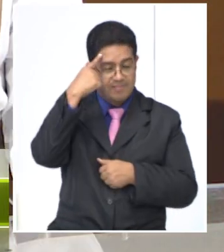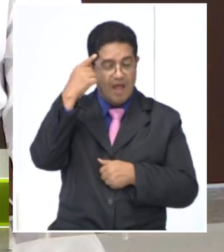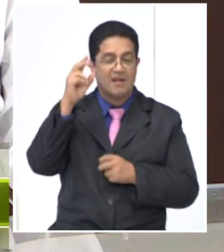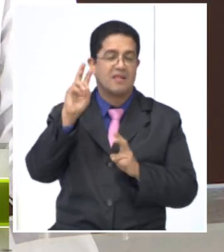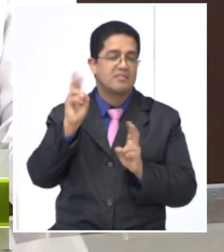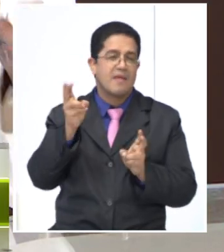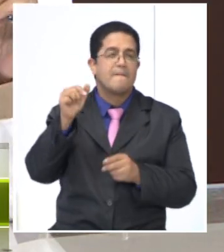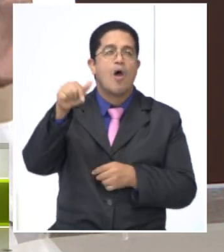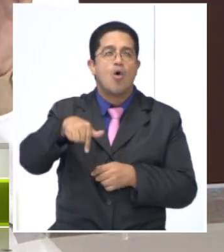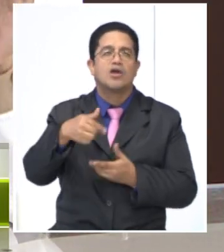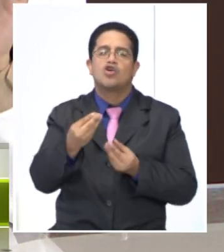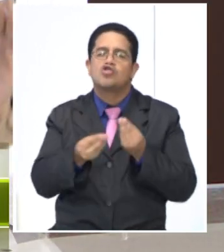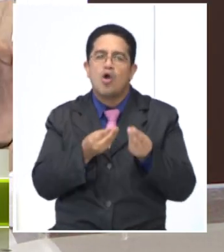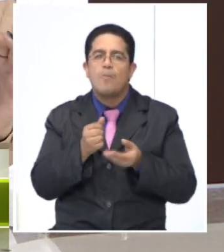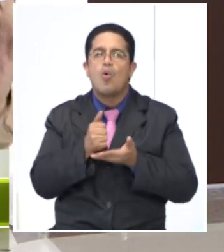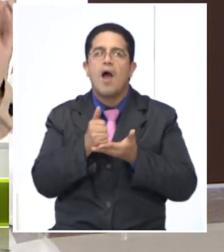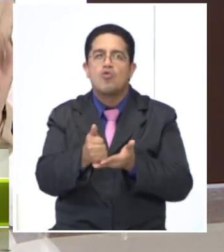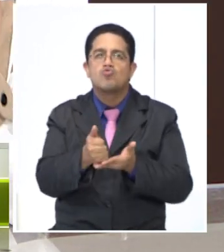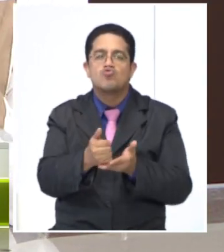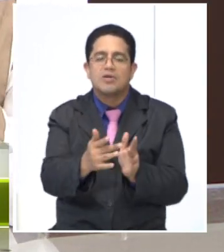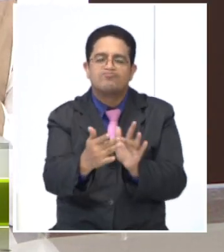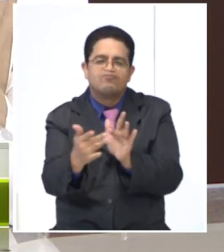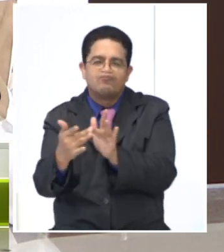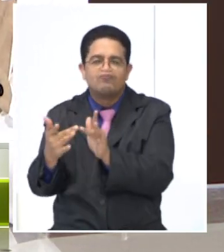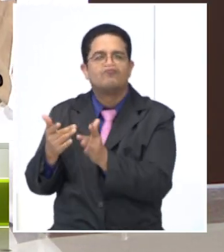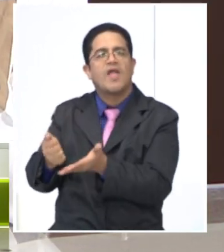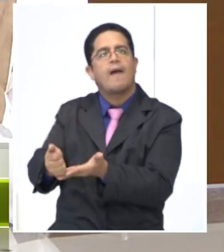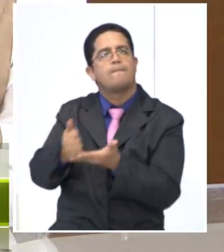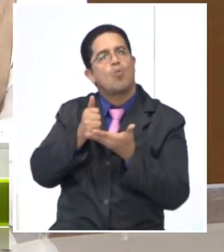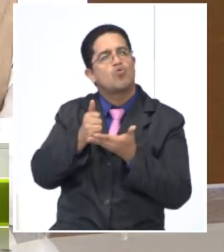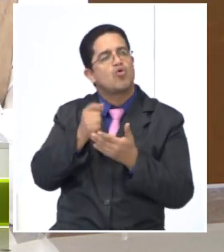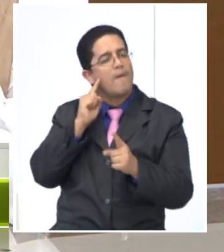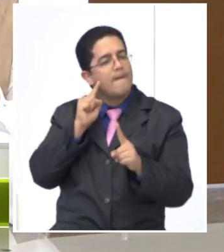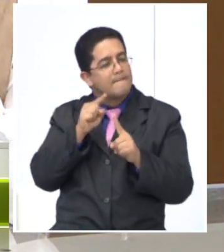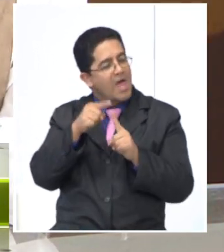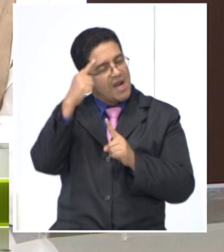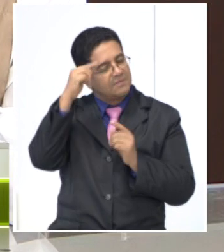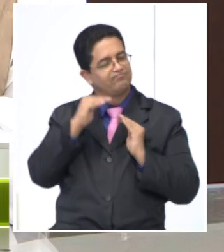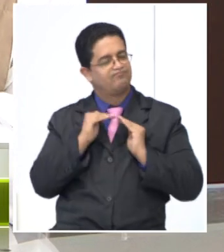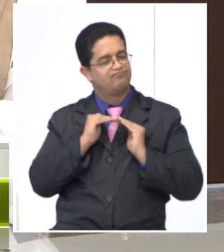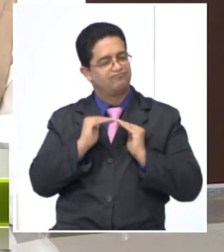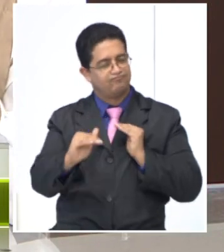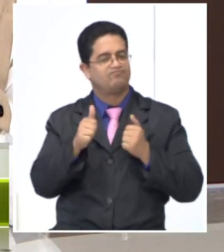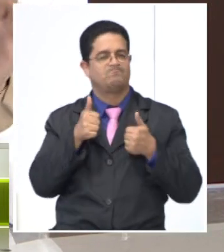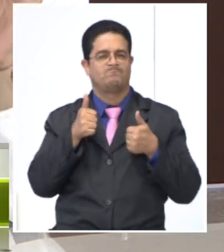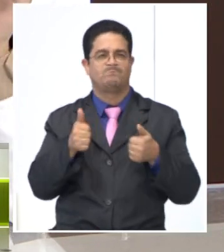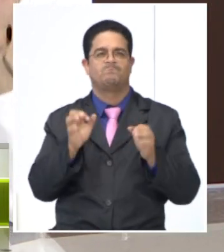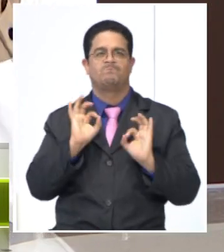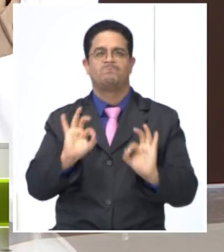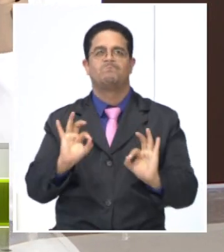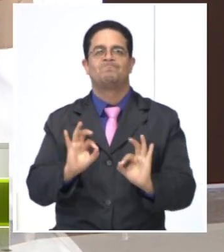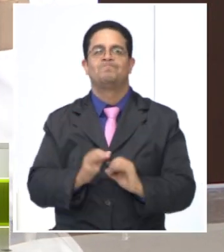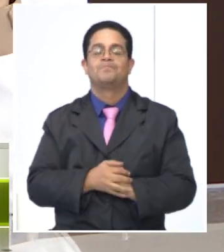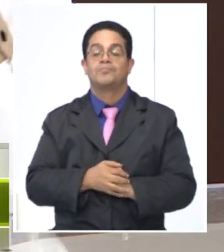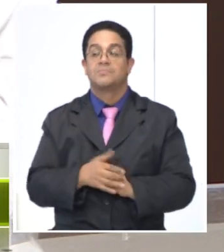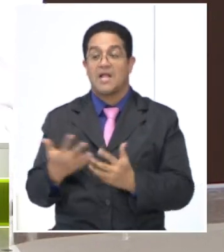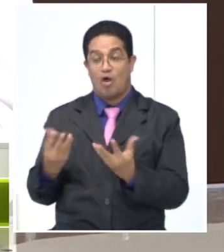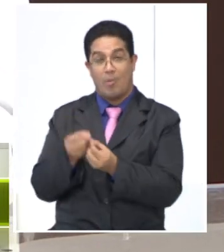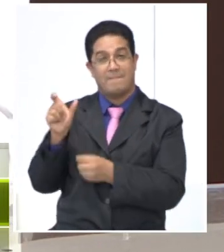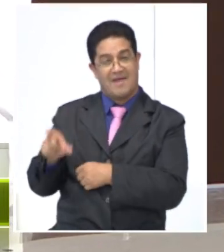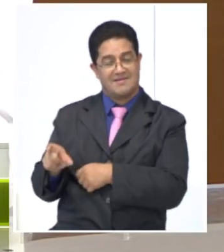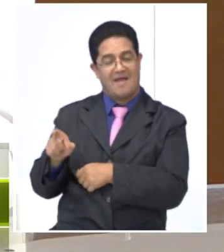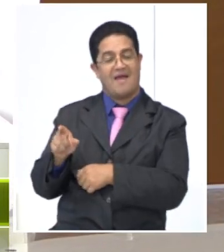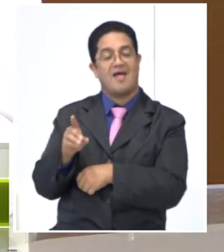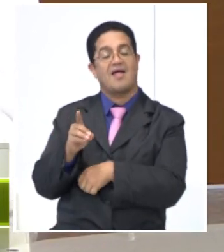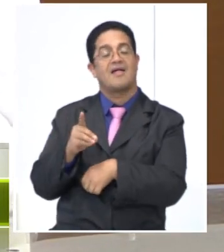y cómo contribuyen esas redes de apoyo para poder mantenerlas de manera óptima. Hoy nos acompaña Angie